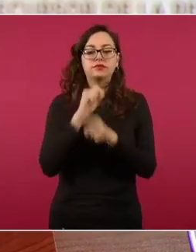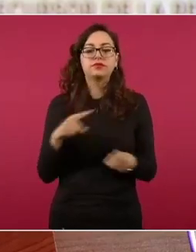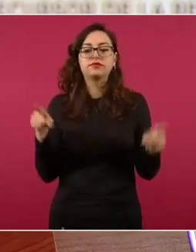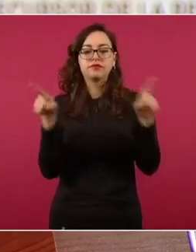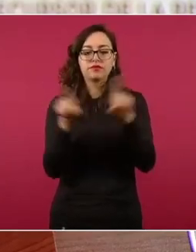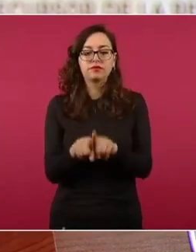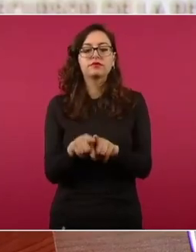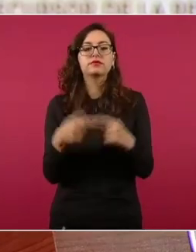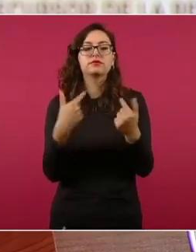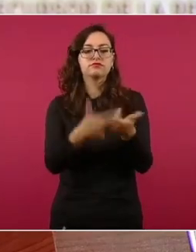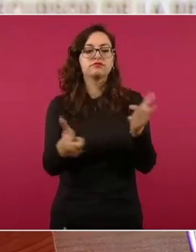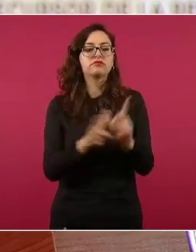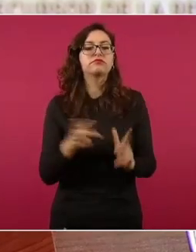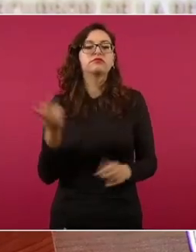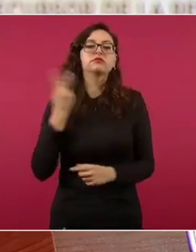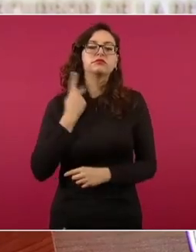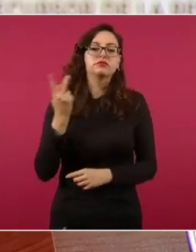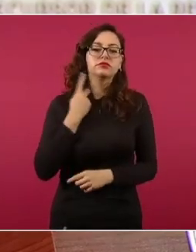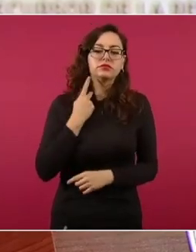agrupaciones políticas,